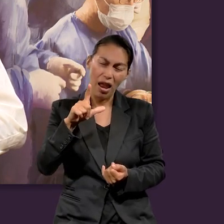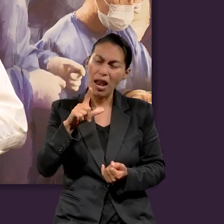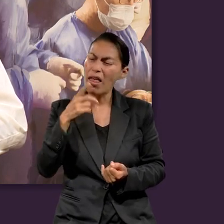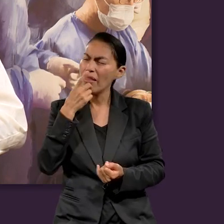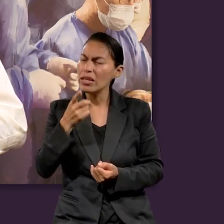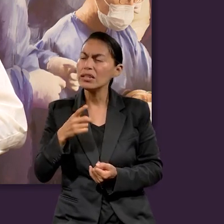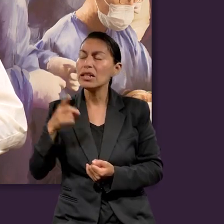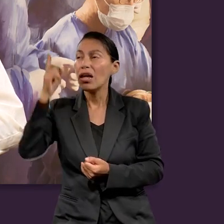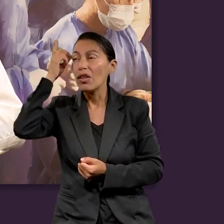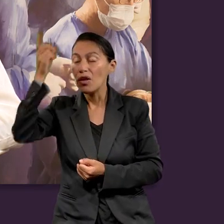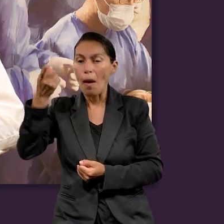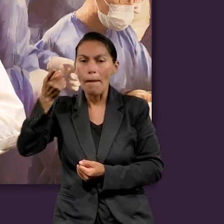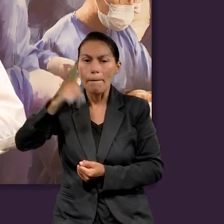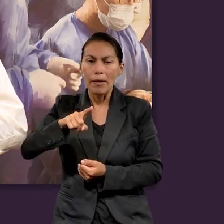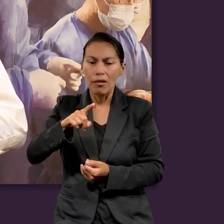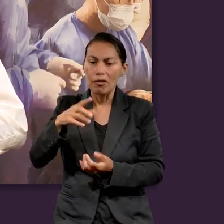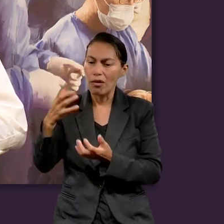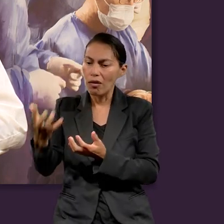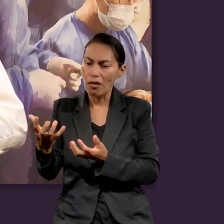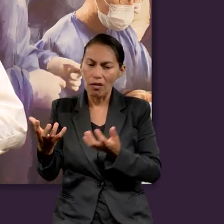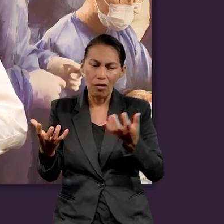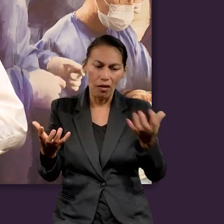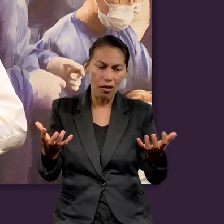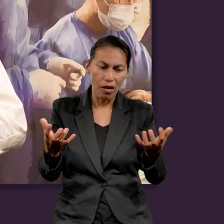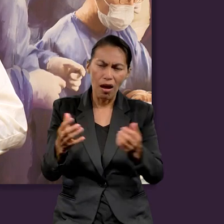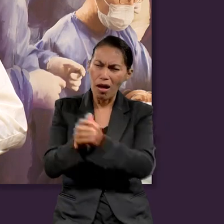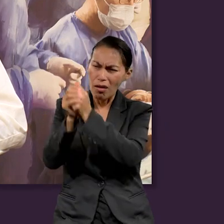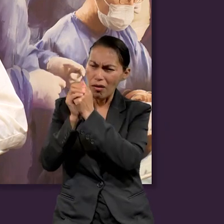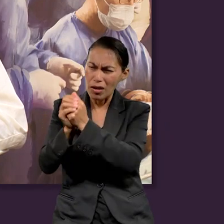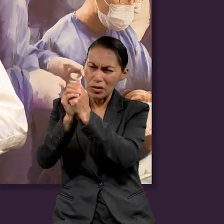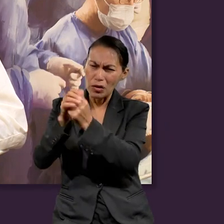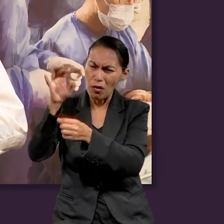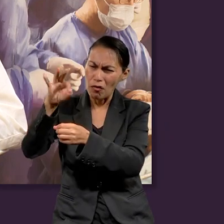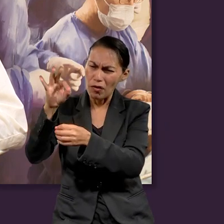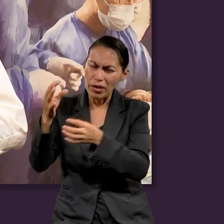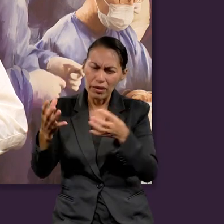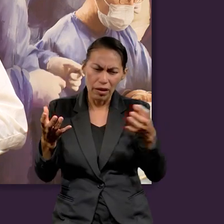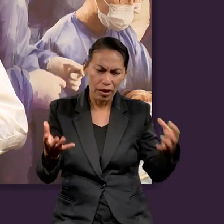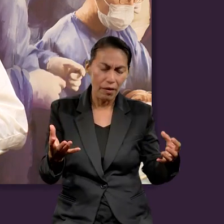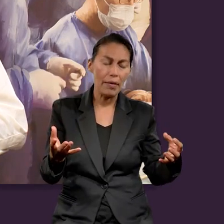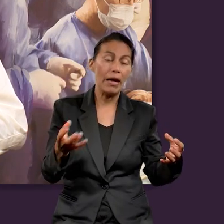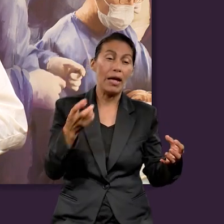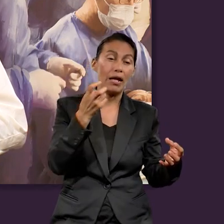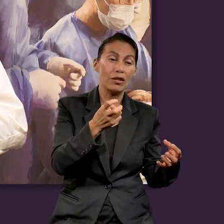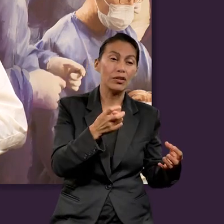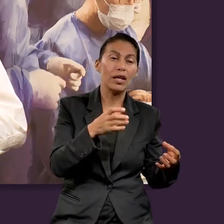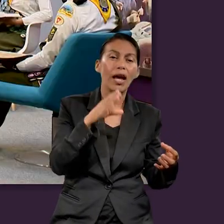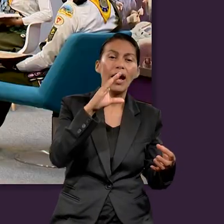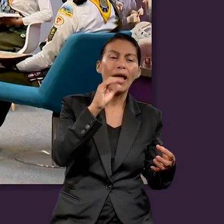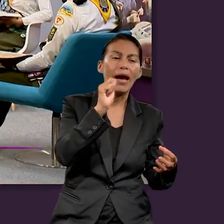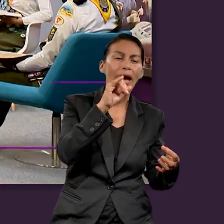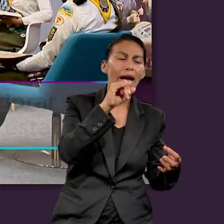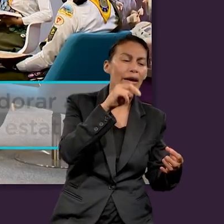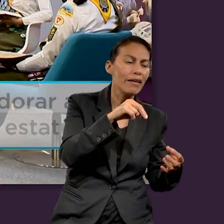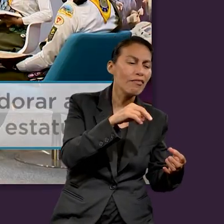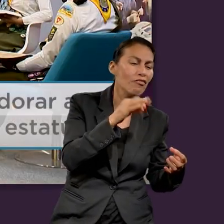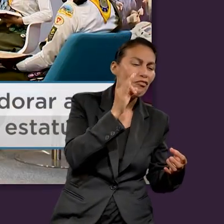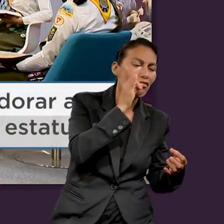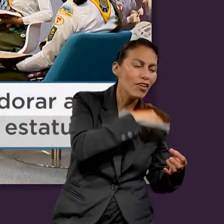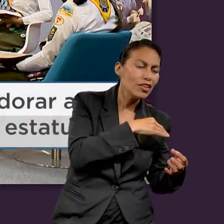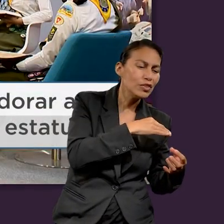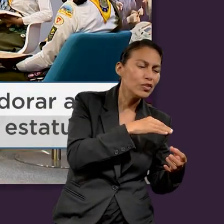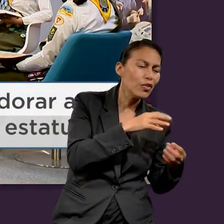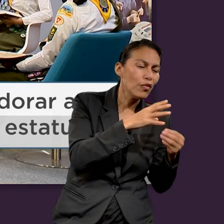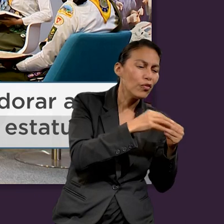embargo Dios había dado los estatutos o como él quería que se hicieran el servicio de adoración a él Entonces a veces a